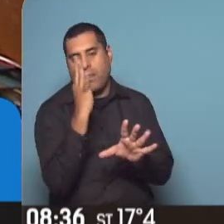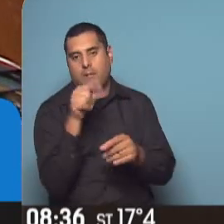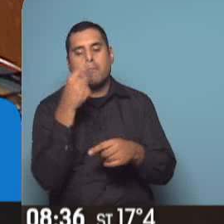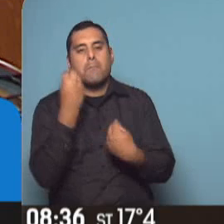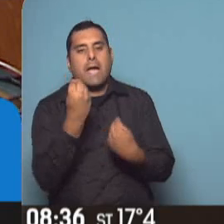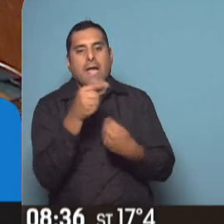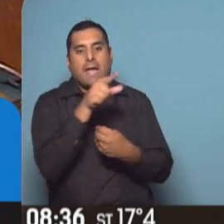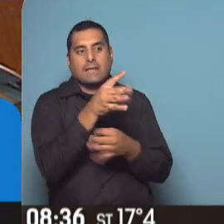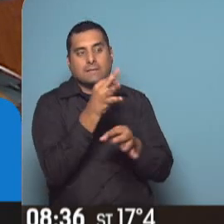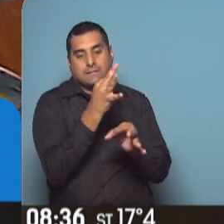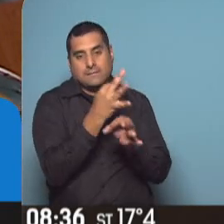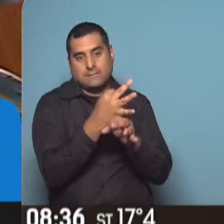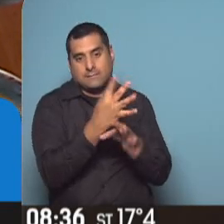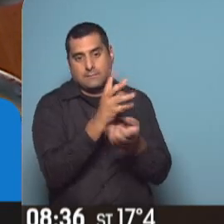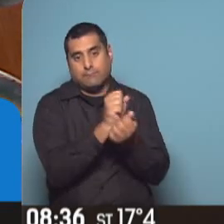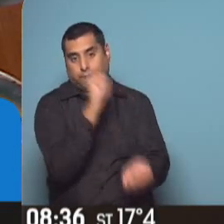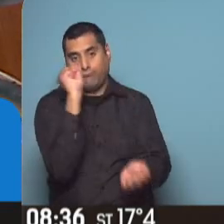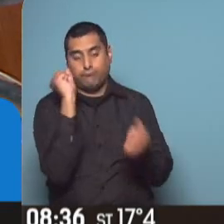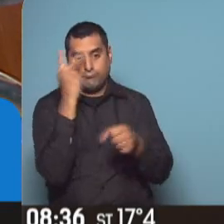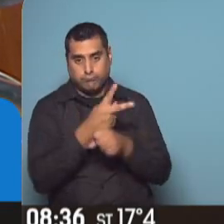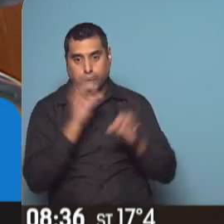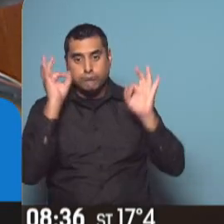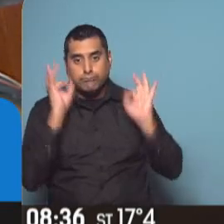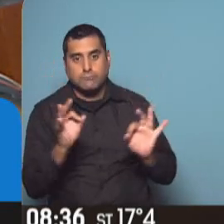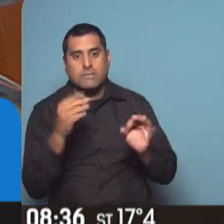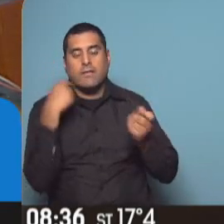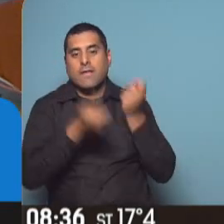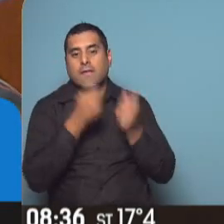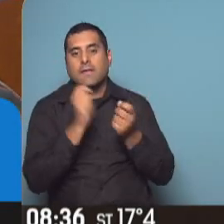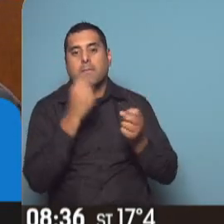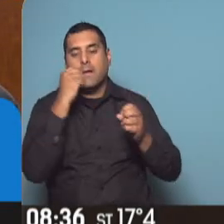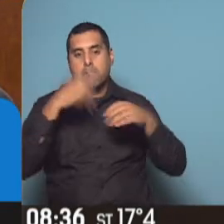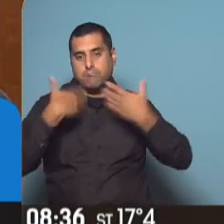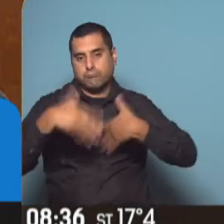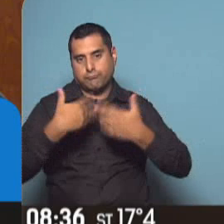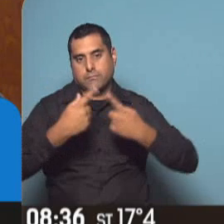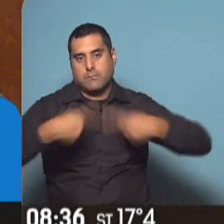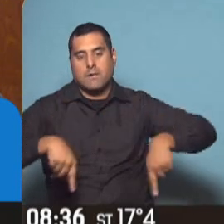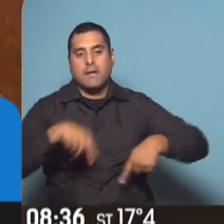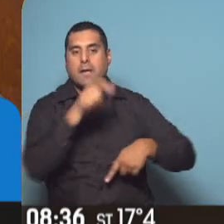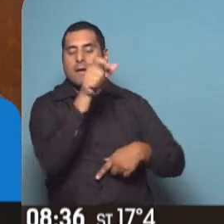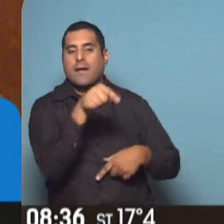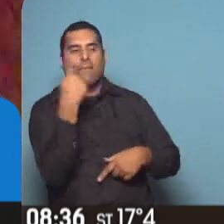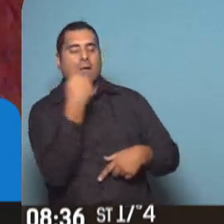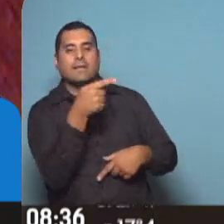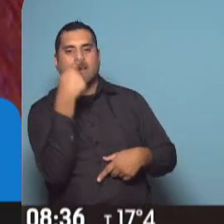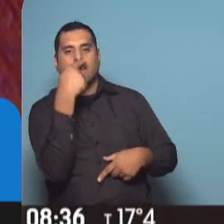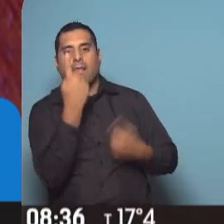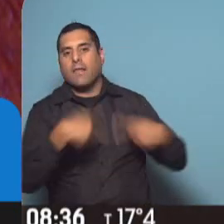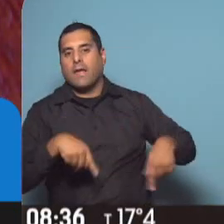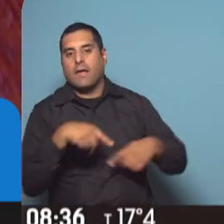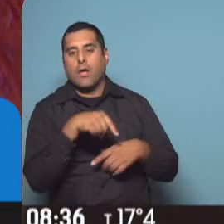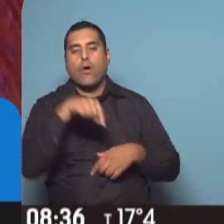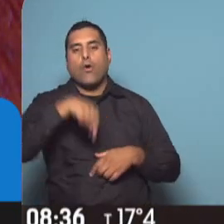competencias puedan promocionar sus talentos se pueda trabajar todo lo que la persona le interesa lo que le interesa hoy